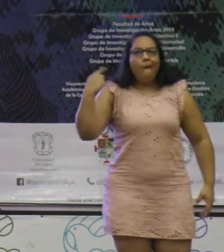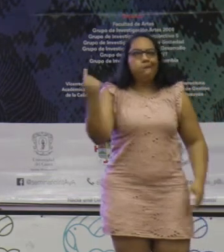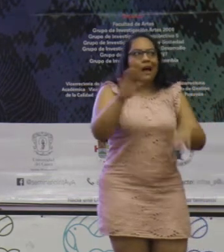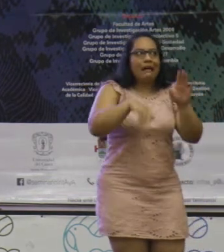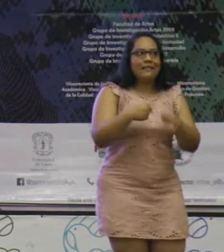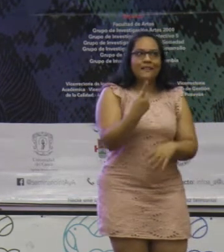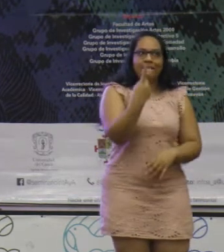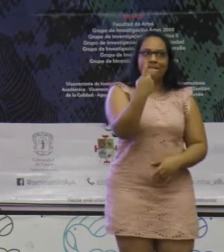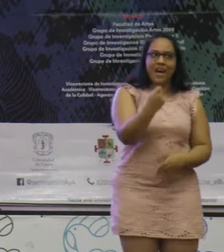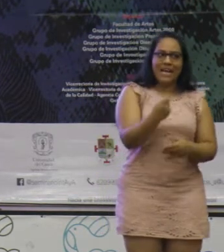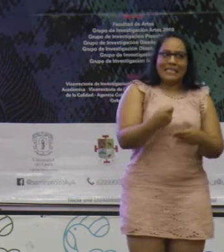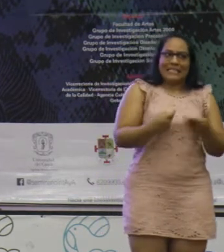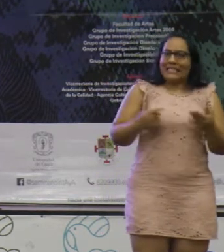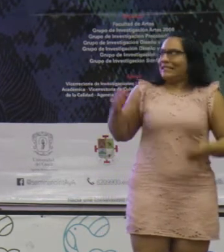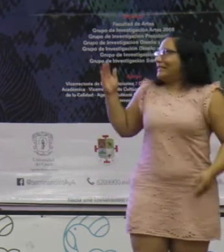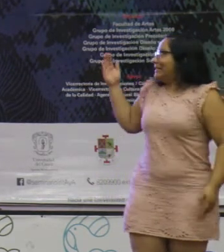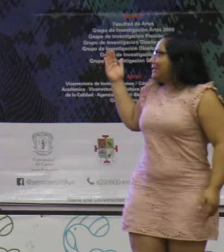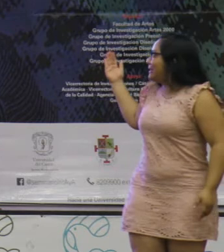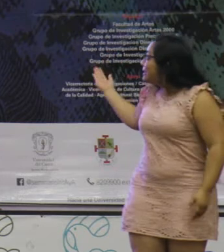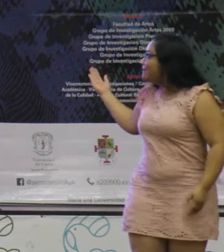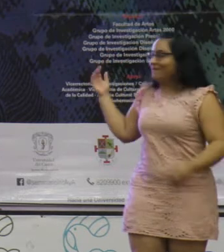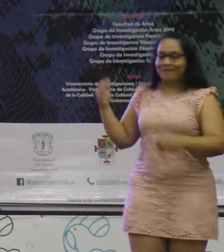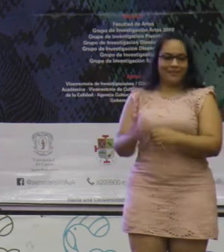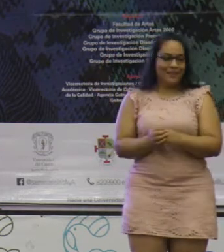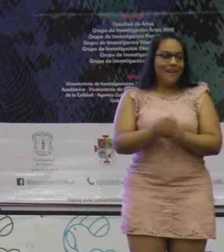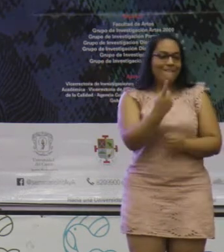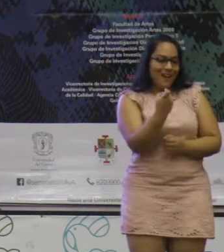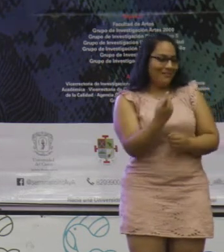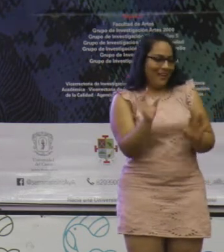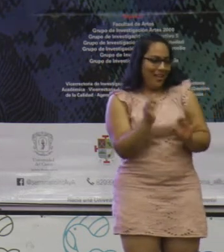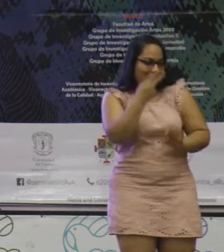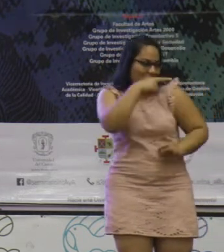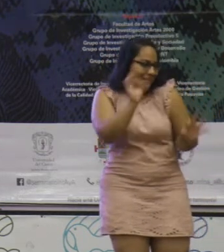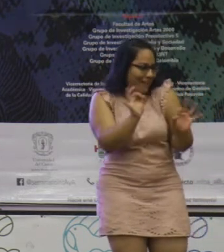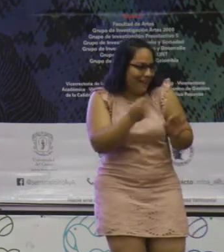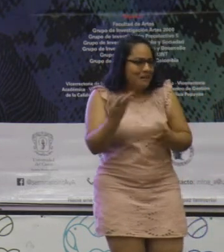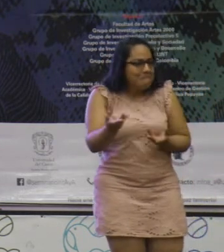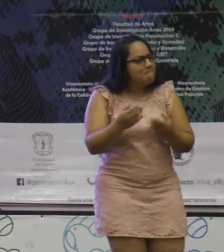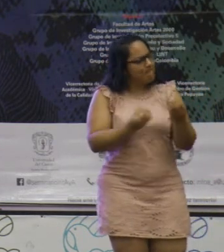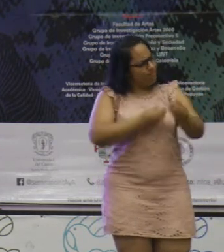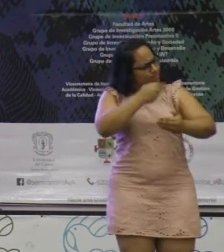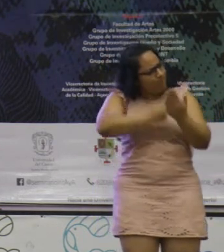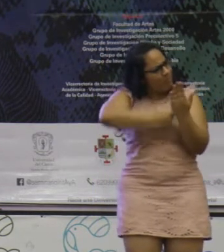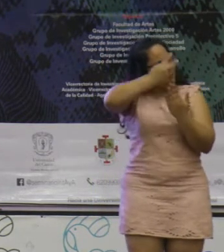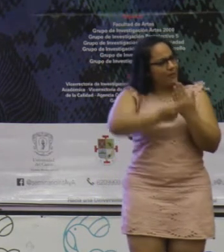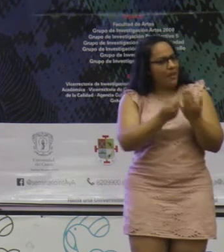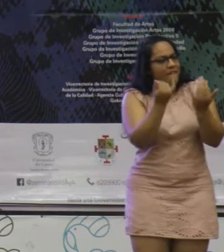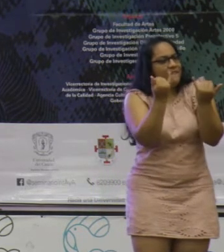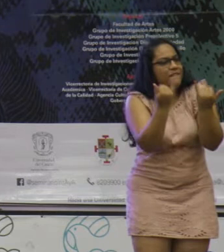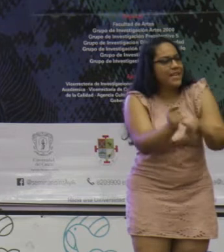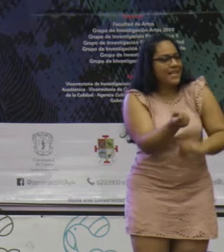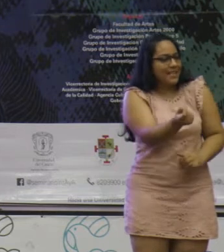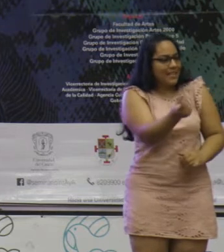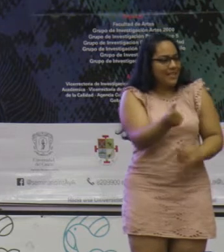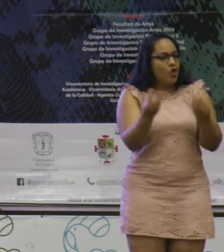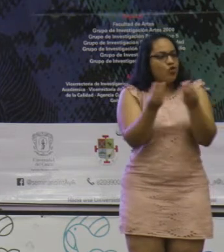sobre todo la del lado de allá. Pero la quería poner en escena básicamente porque este es un proyecto que acabamos de terminar con